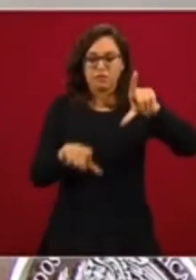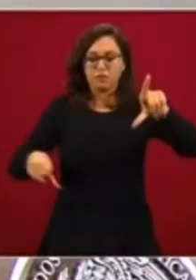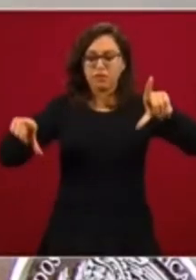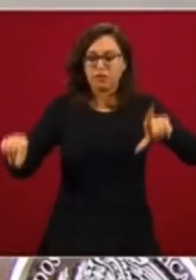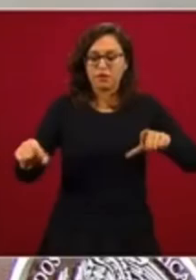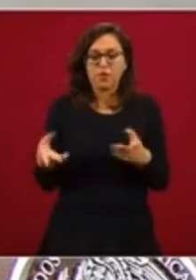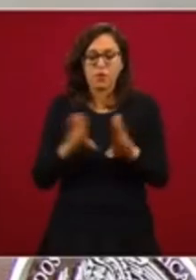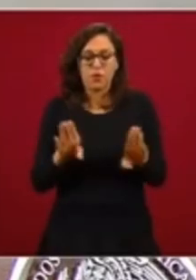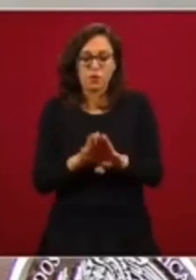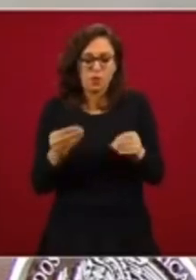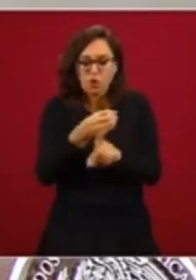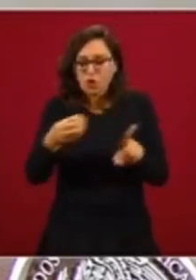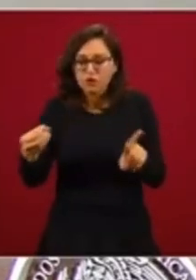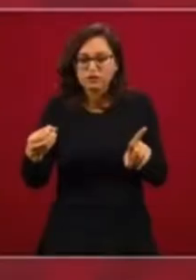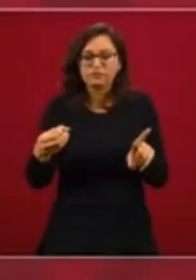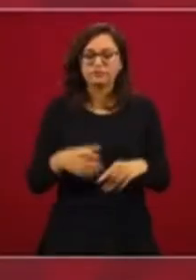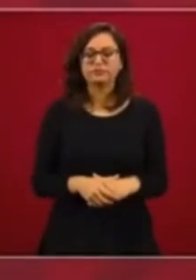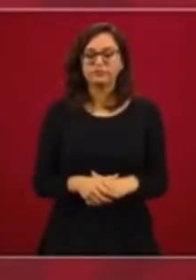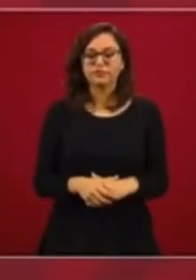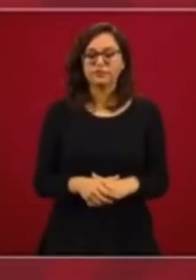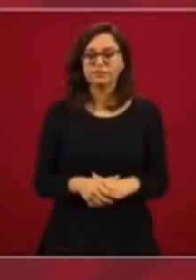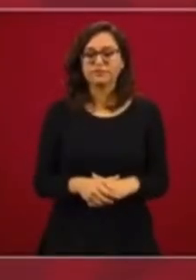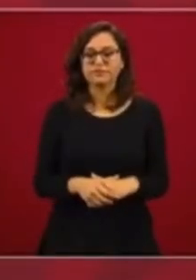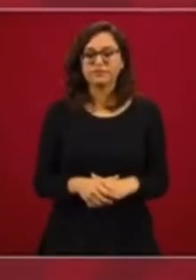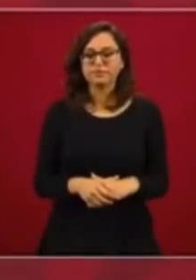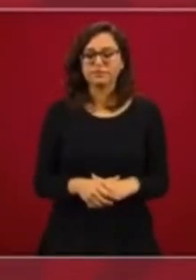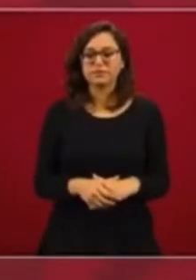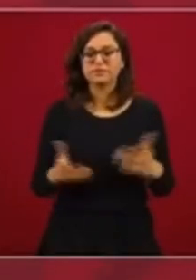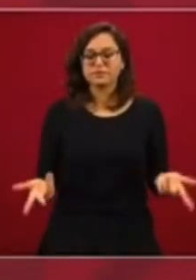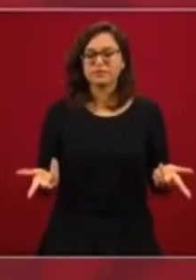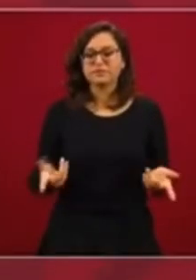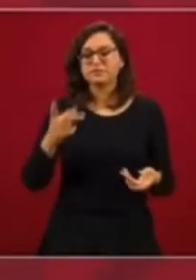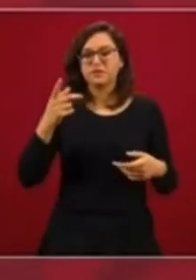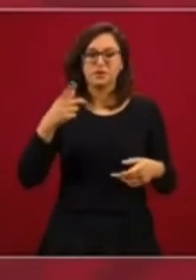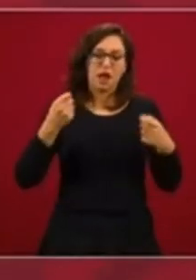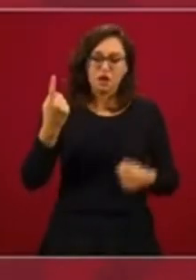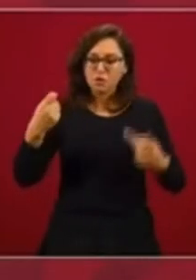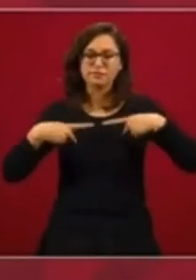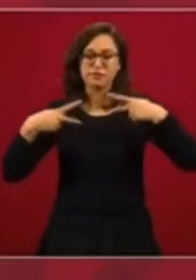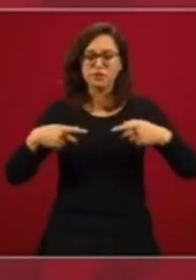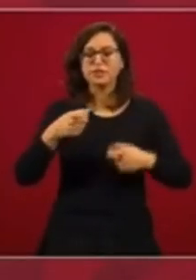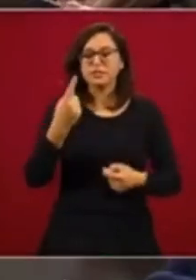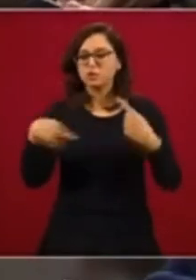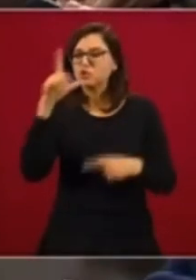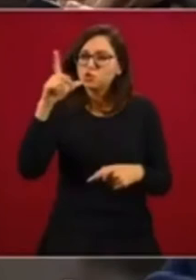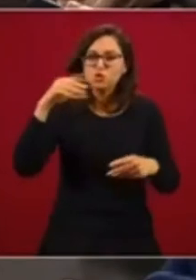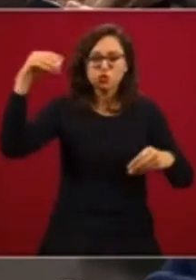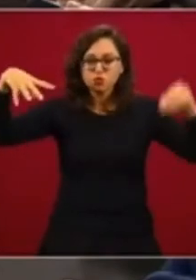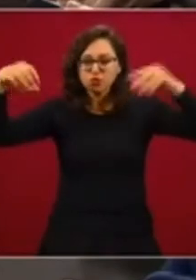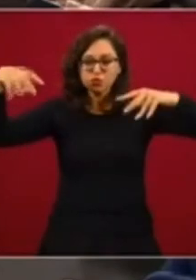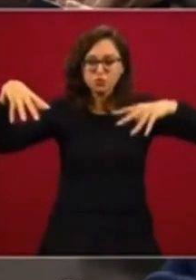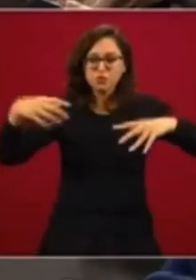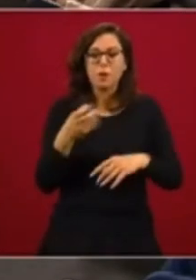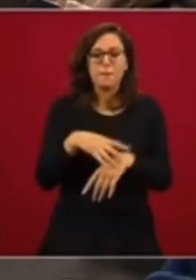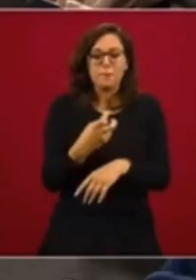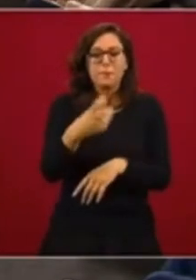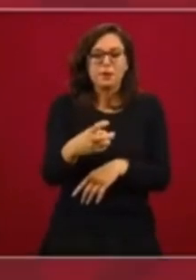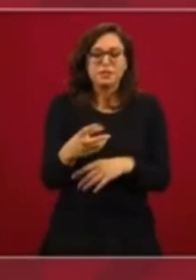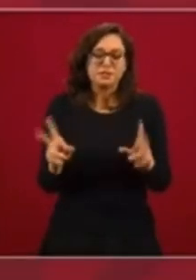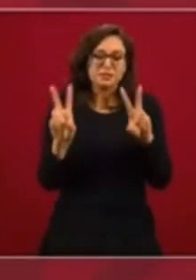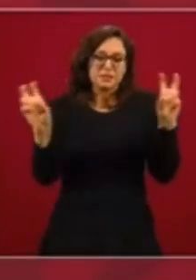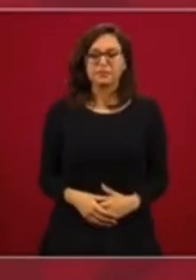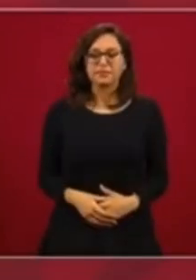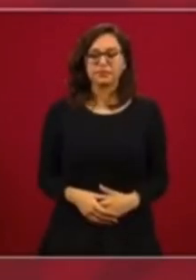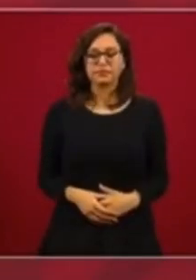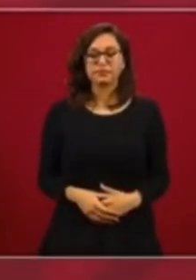todo nuestro mapa en la plancha, con personas o luces. Eso es lo que se está por definir, pero en general esa va a ser la